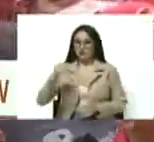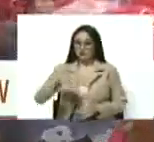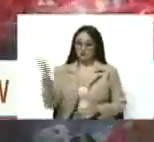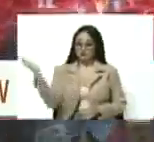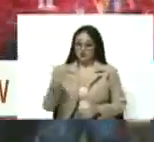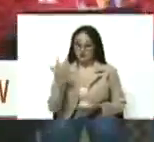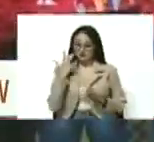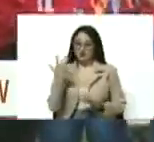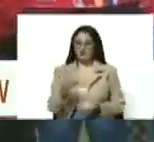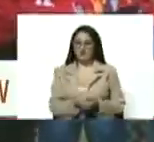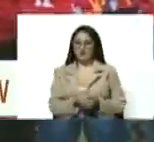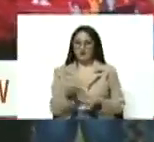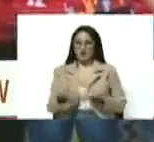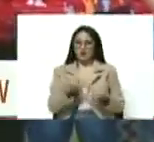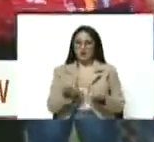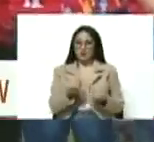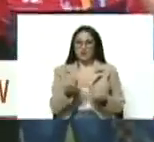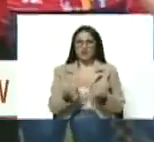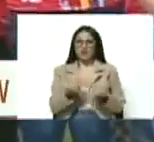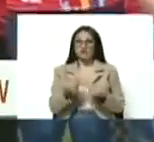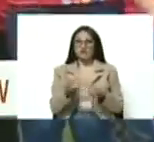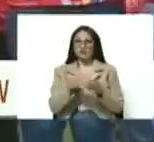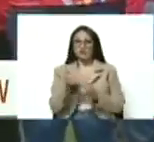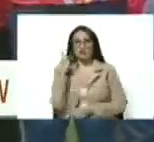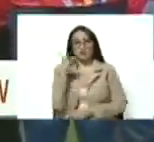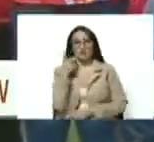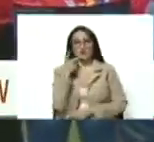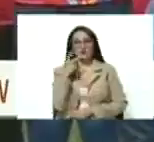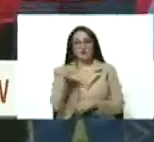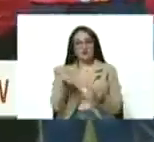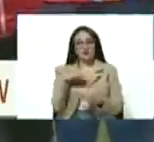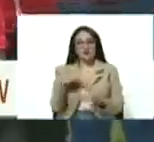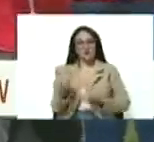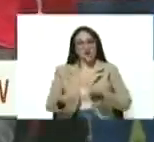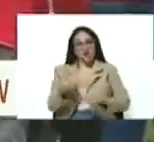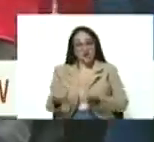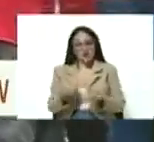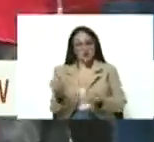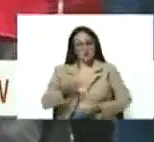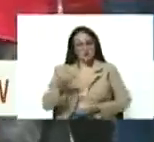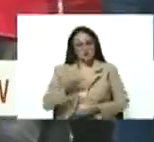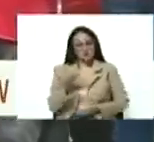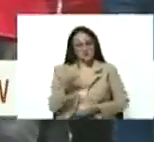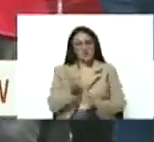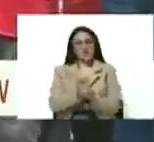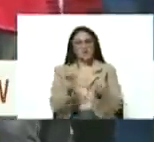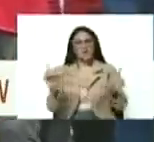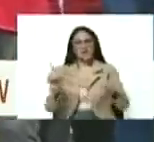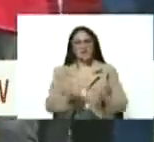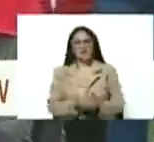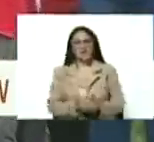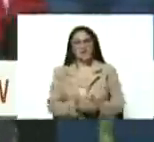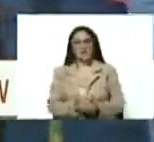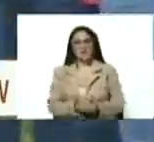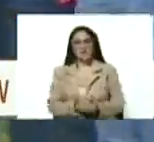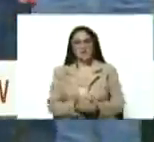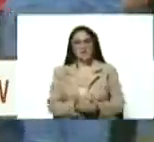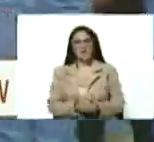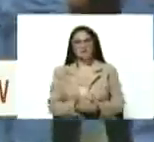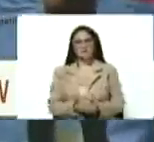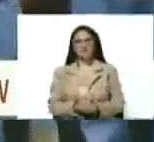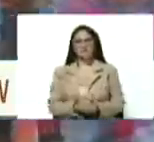para que vea cómo se construye un partido, cómo se hace revolución, cómo es verdaderamente la democracia.